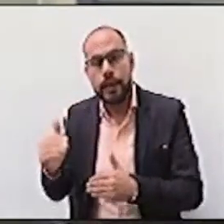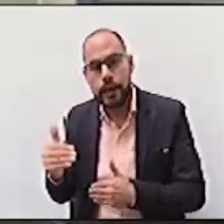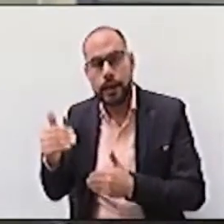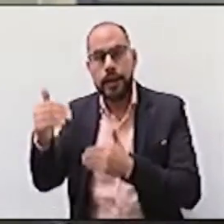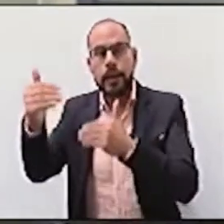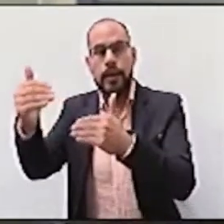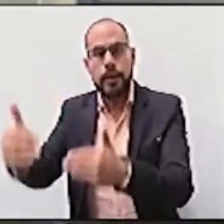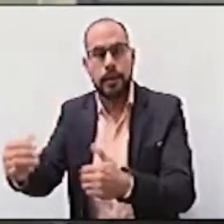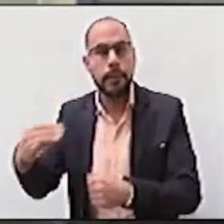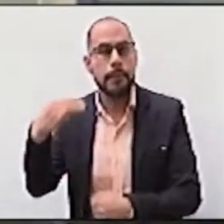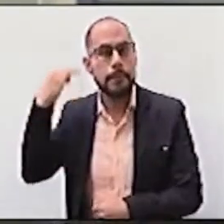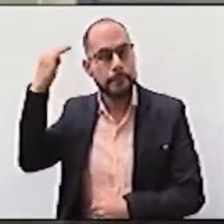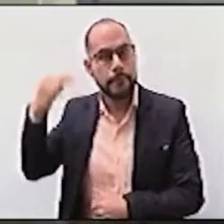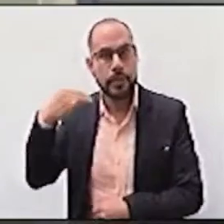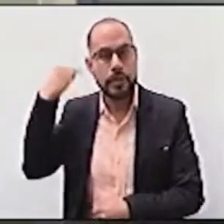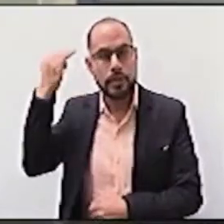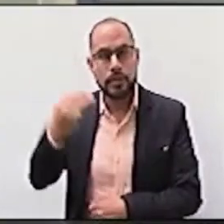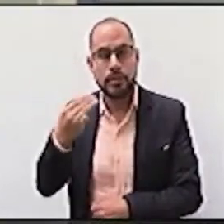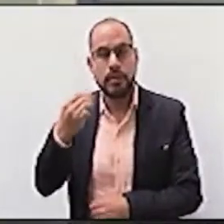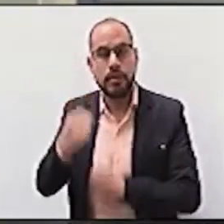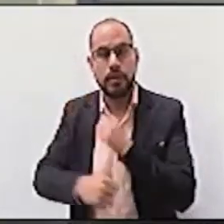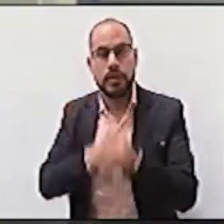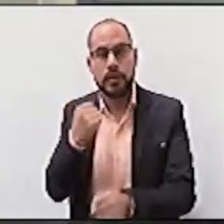a marzo de 2028.